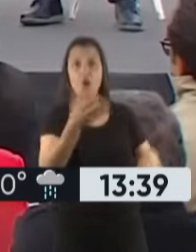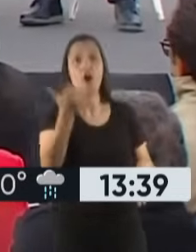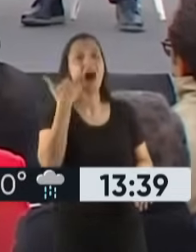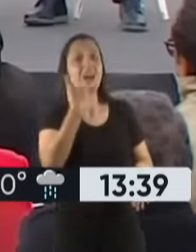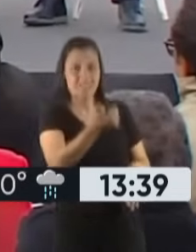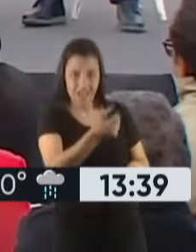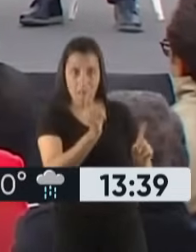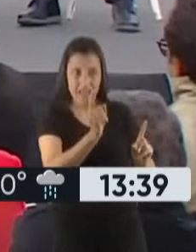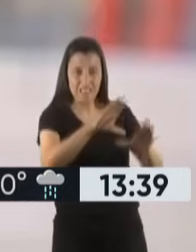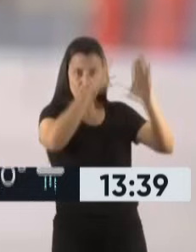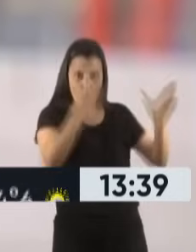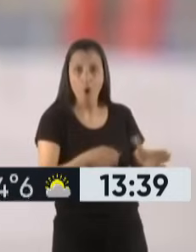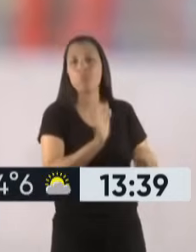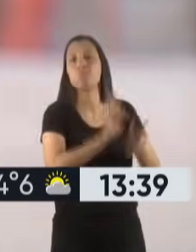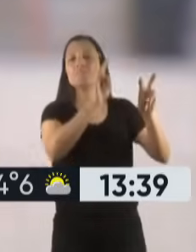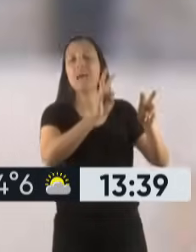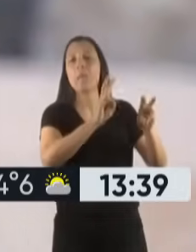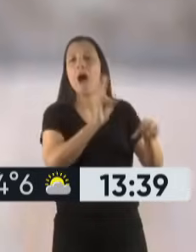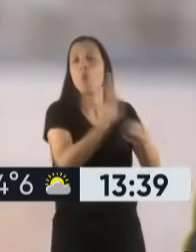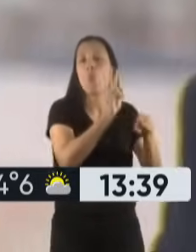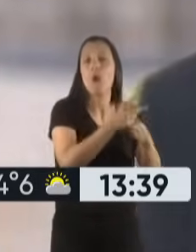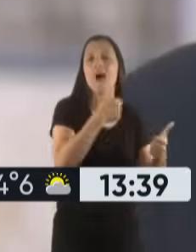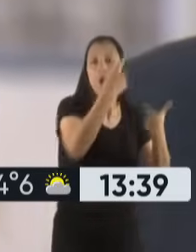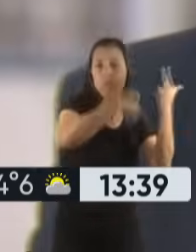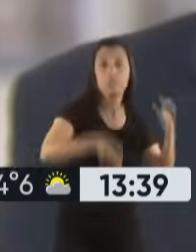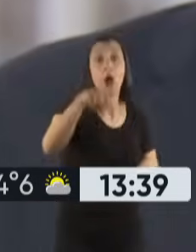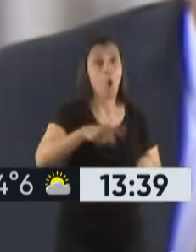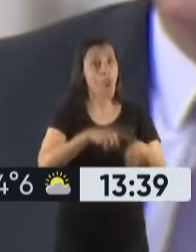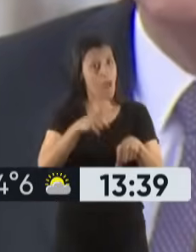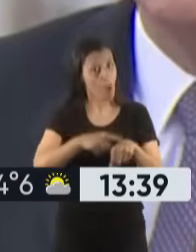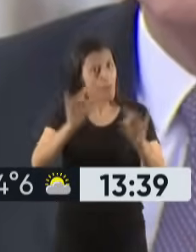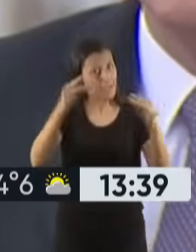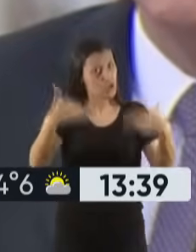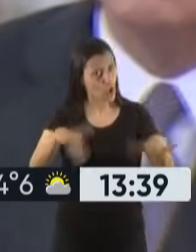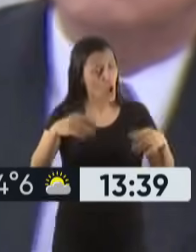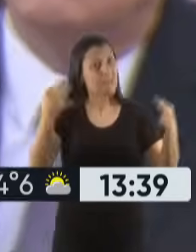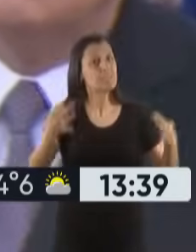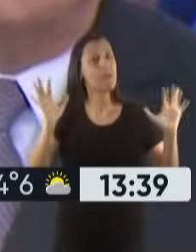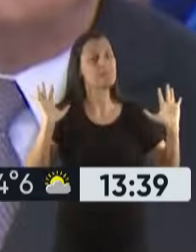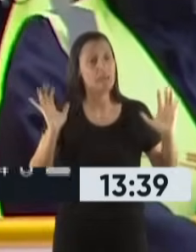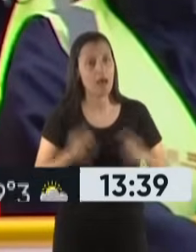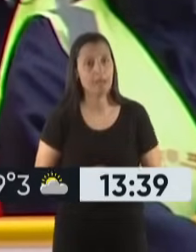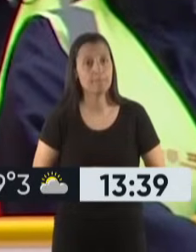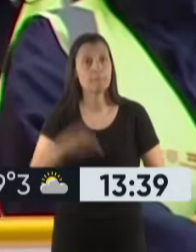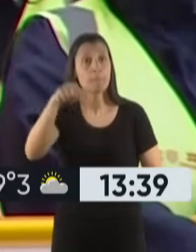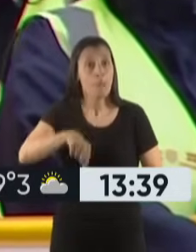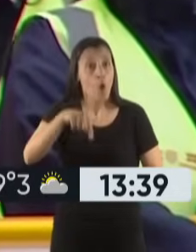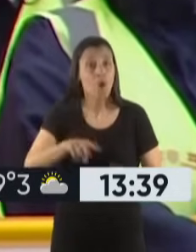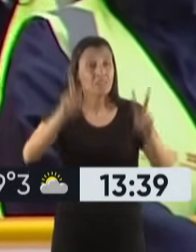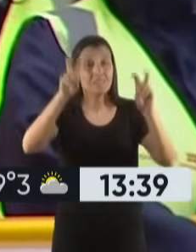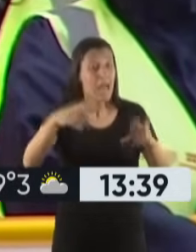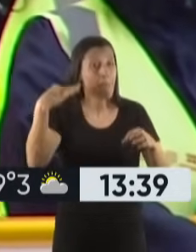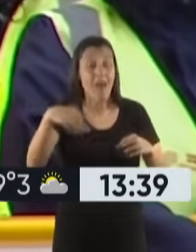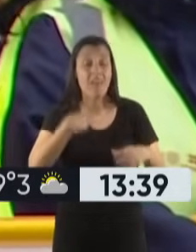sistema sanitario argentino, que estamos en un momento muy particular. La defensa de la